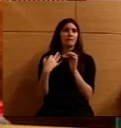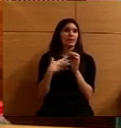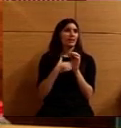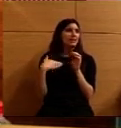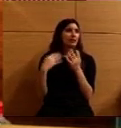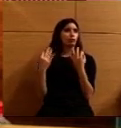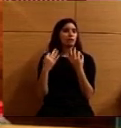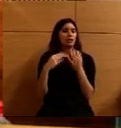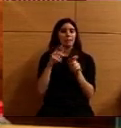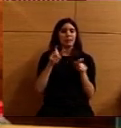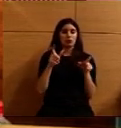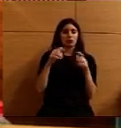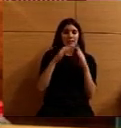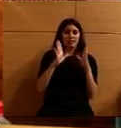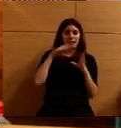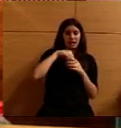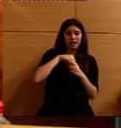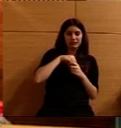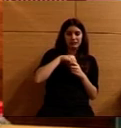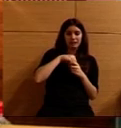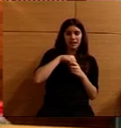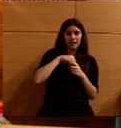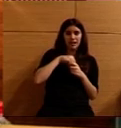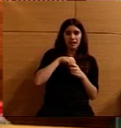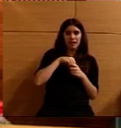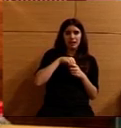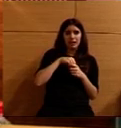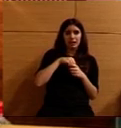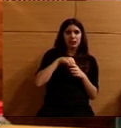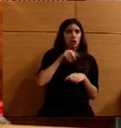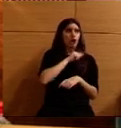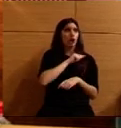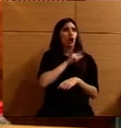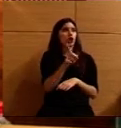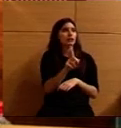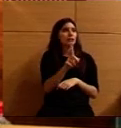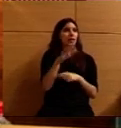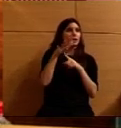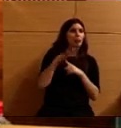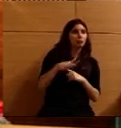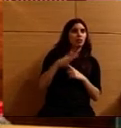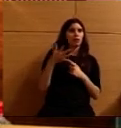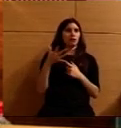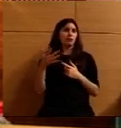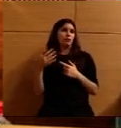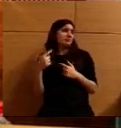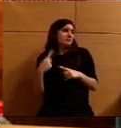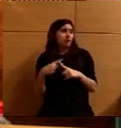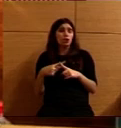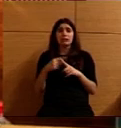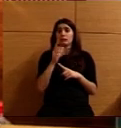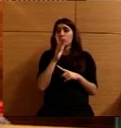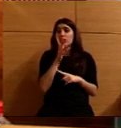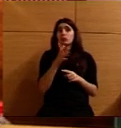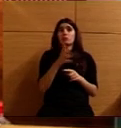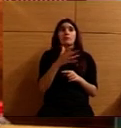que el personal de la casa no se sienta en una situación de indefensión y por tanto